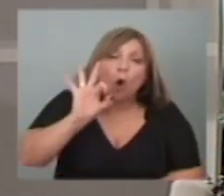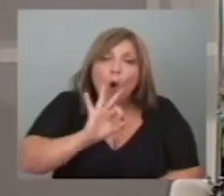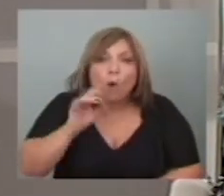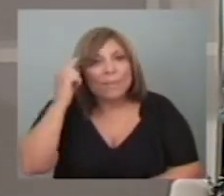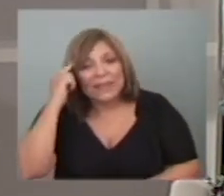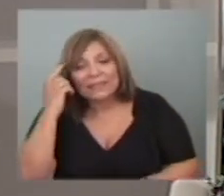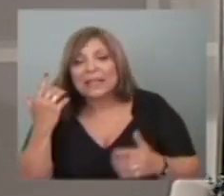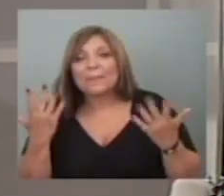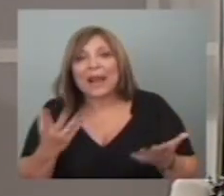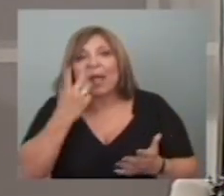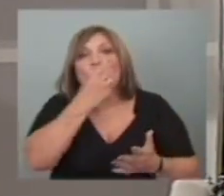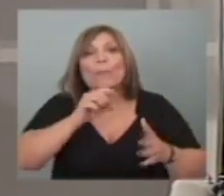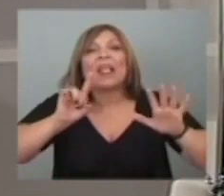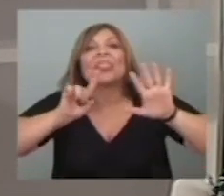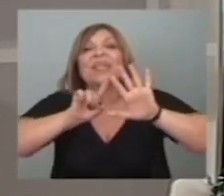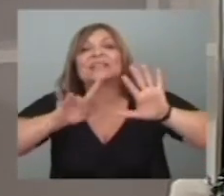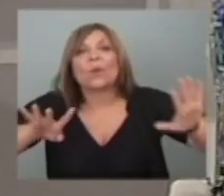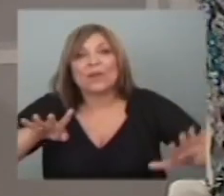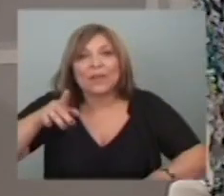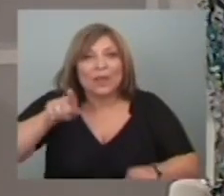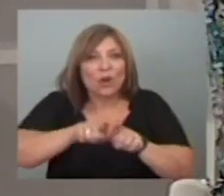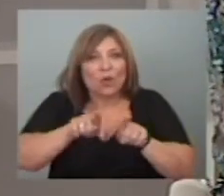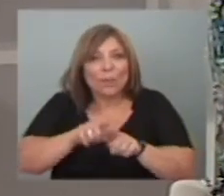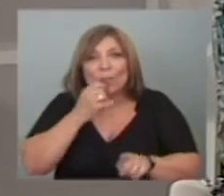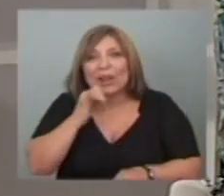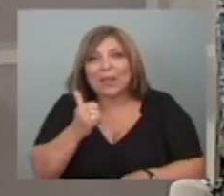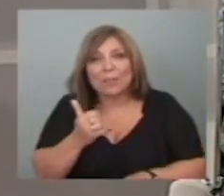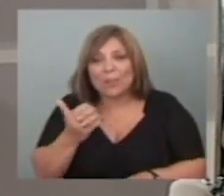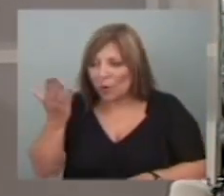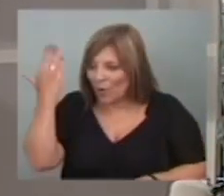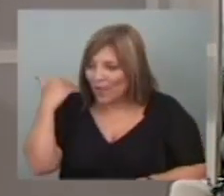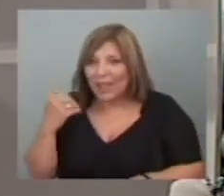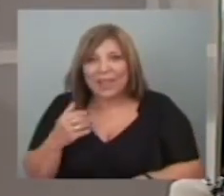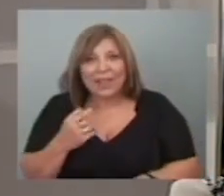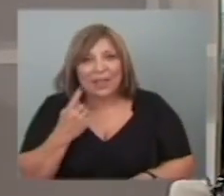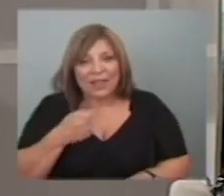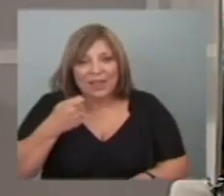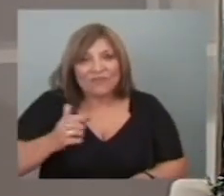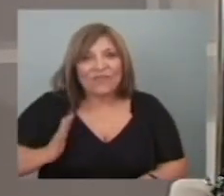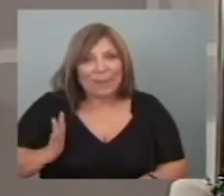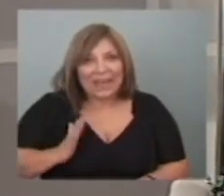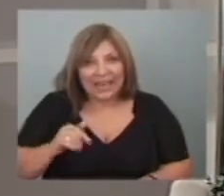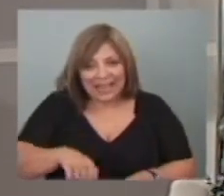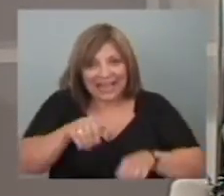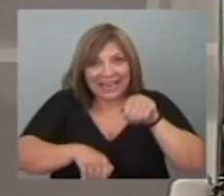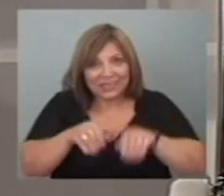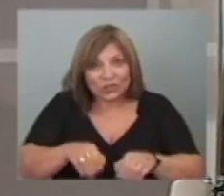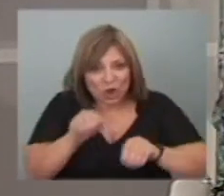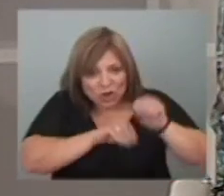para el 2019, como por ejemplo pasó con la cuota femenina, que se instrumentó para esta